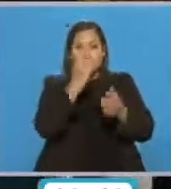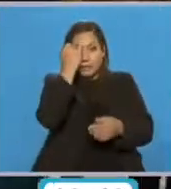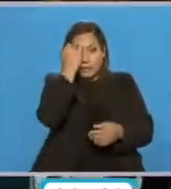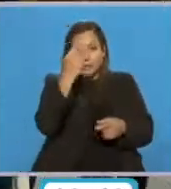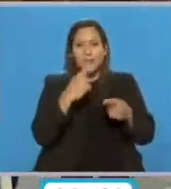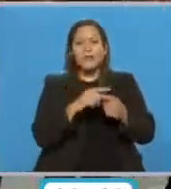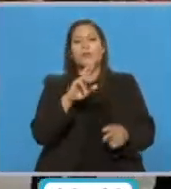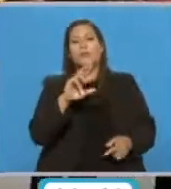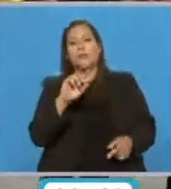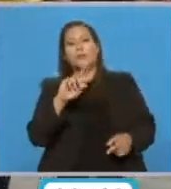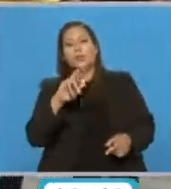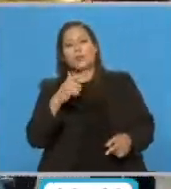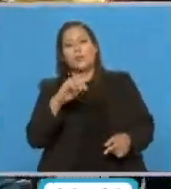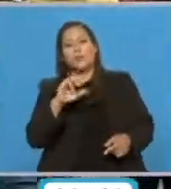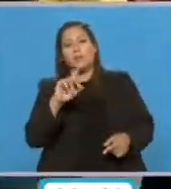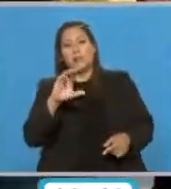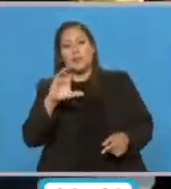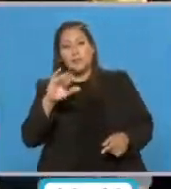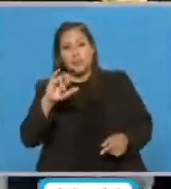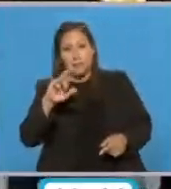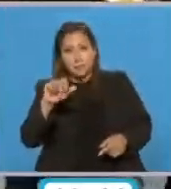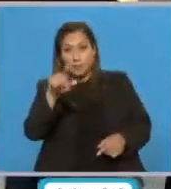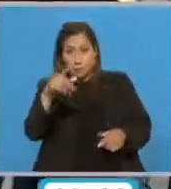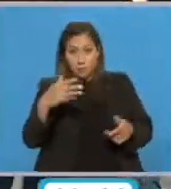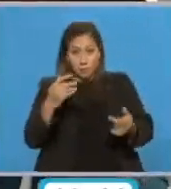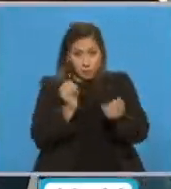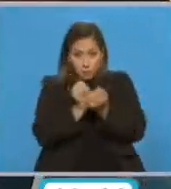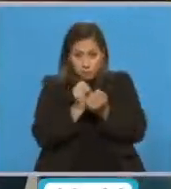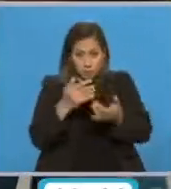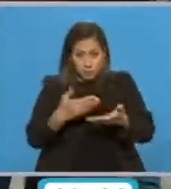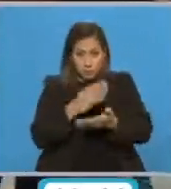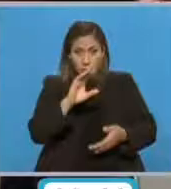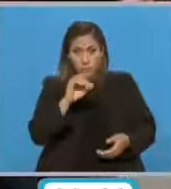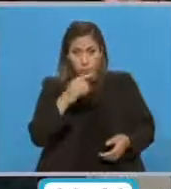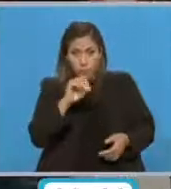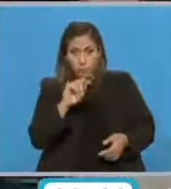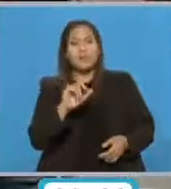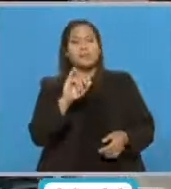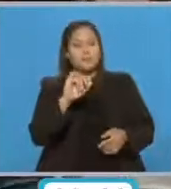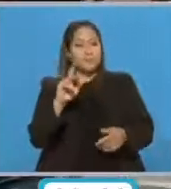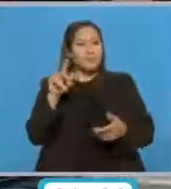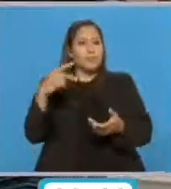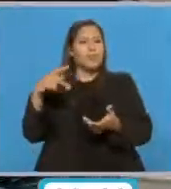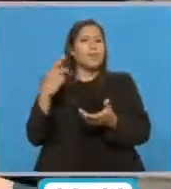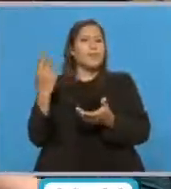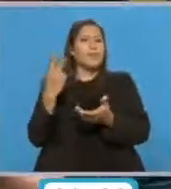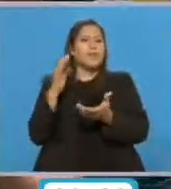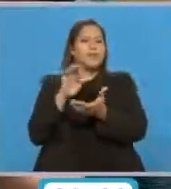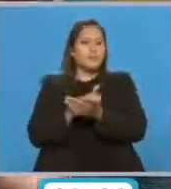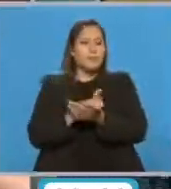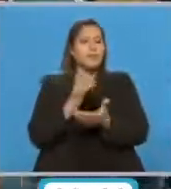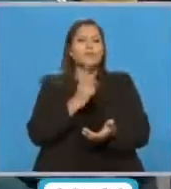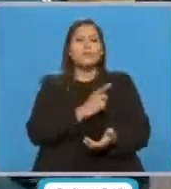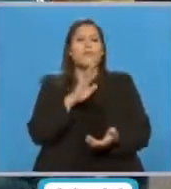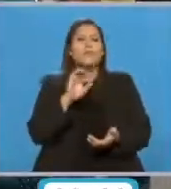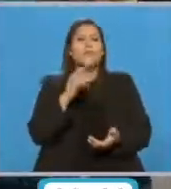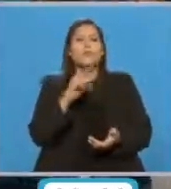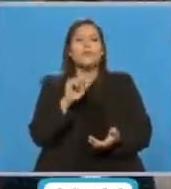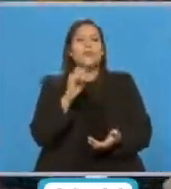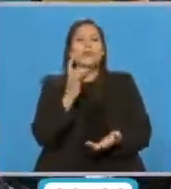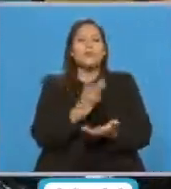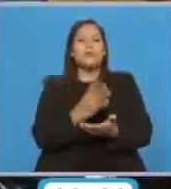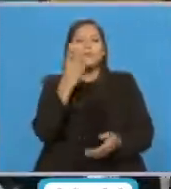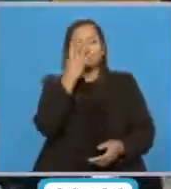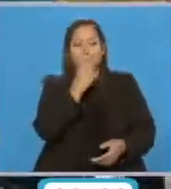maestro? Mauricio Méndez. ¿También es de Bogotá? Sí, esposo. Qué bueno que solo Bogotá es bello. Ah,